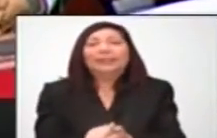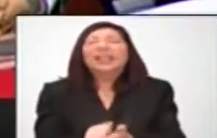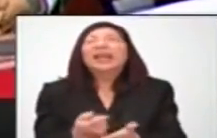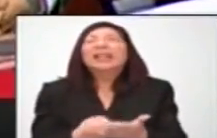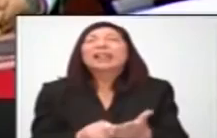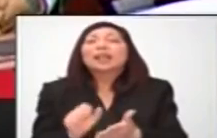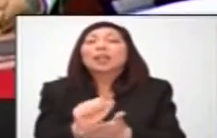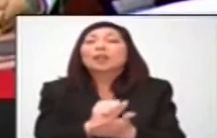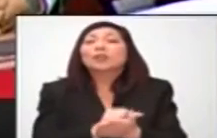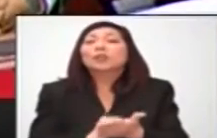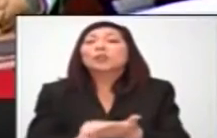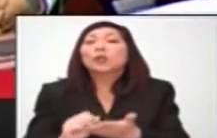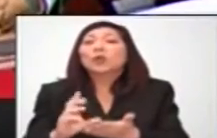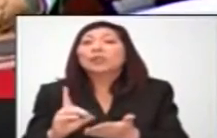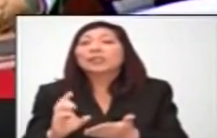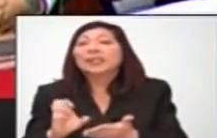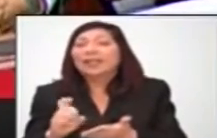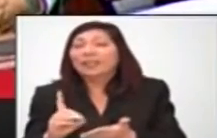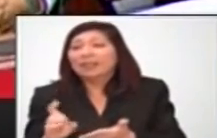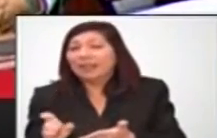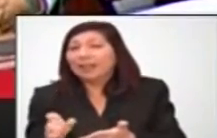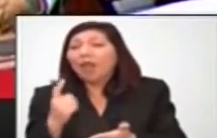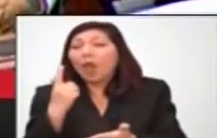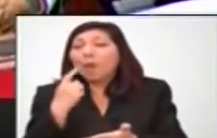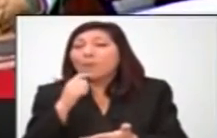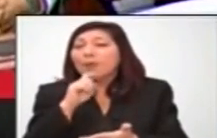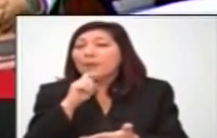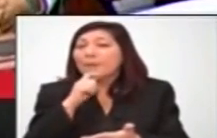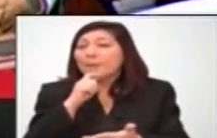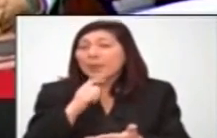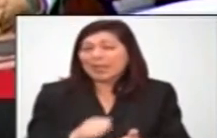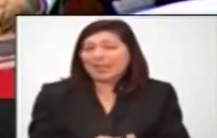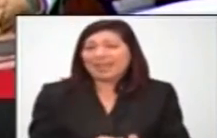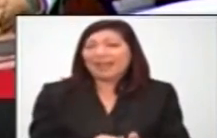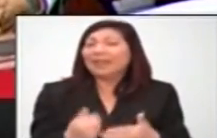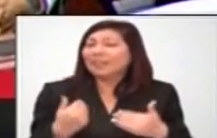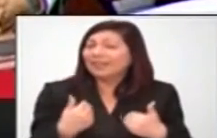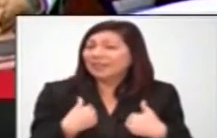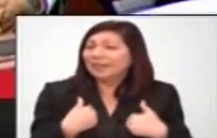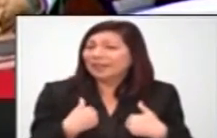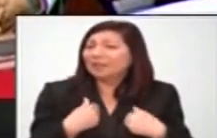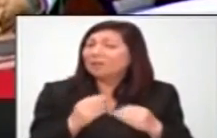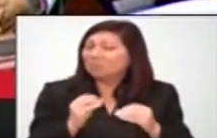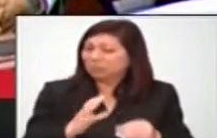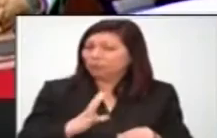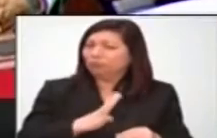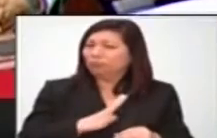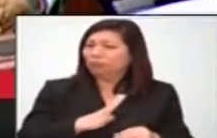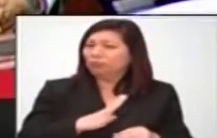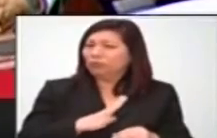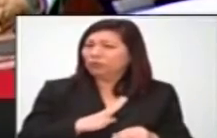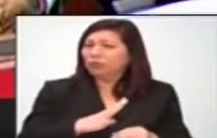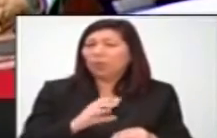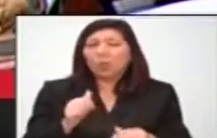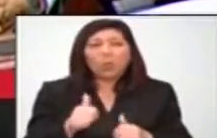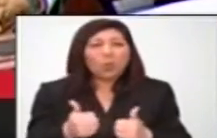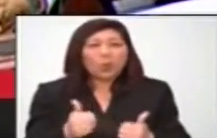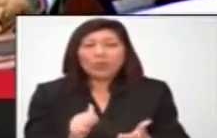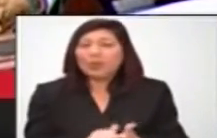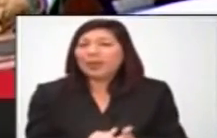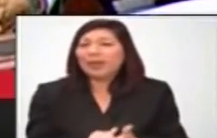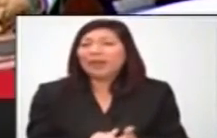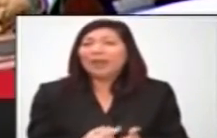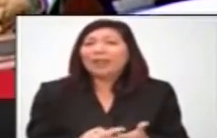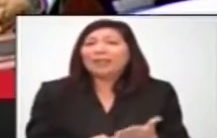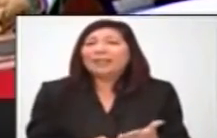la sociedad la que establece que varones y mujeres deben portarse de un modo u de otro.